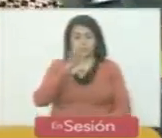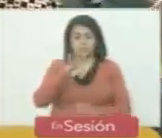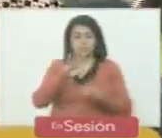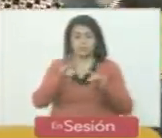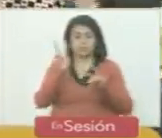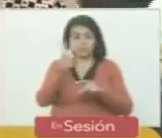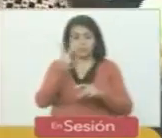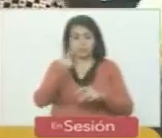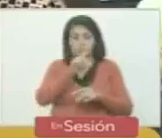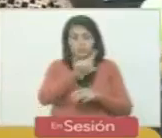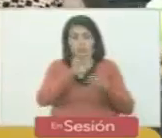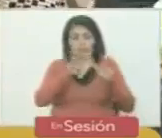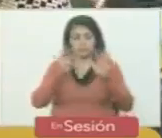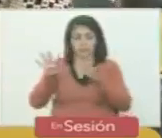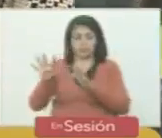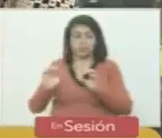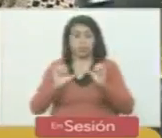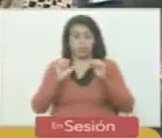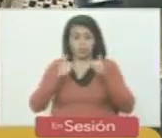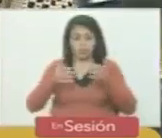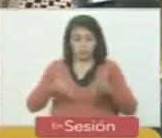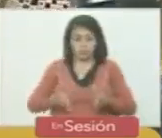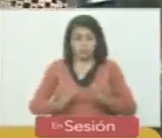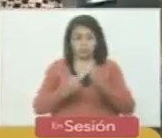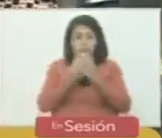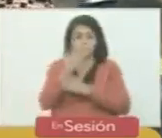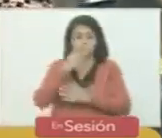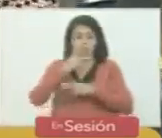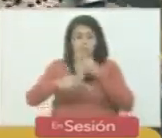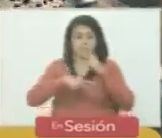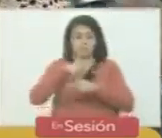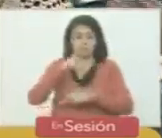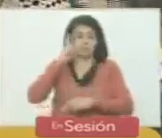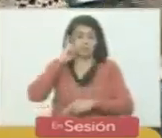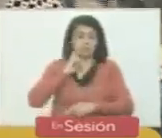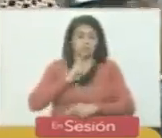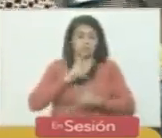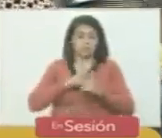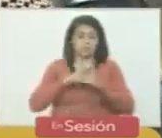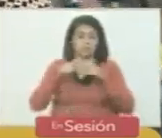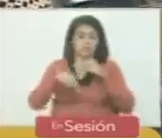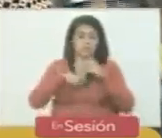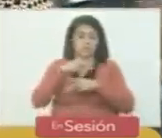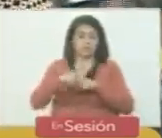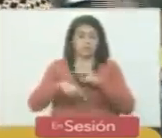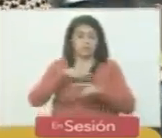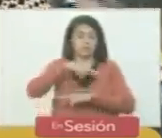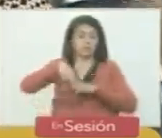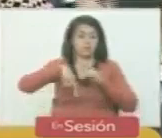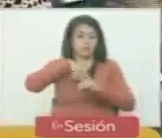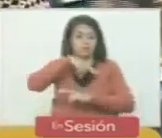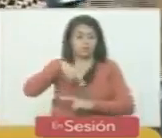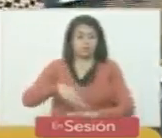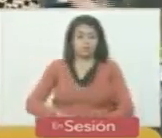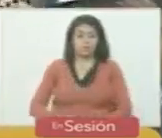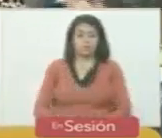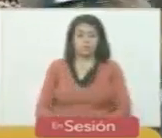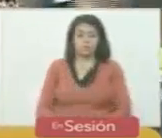en 1999 con el proceso bolivariano, con el proceso